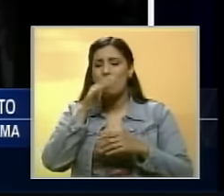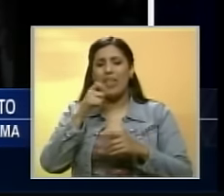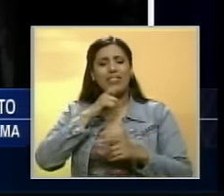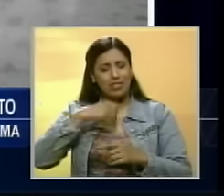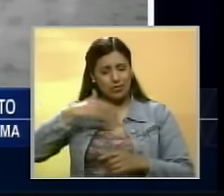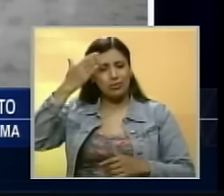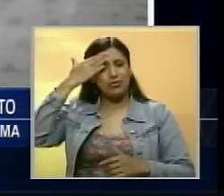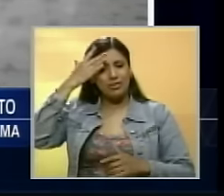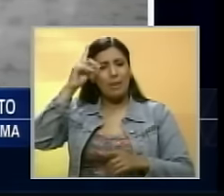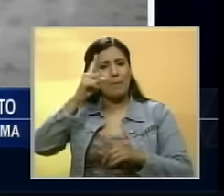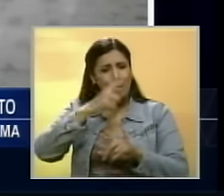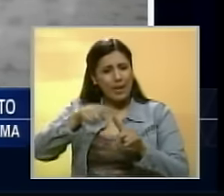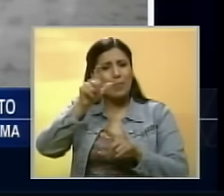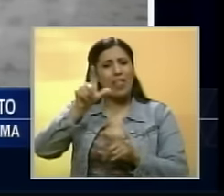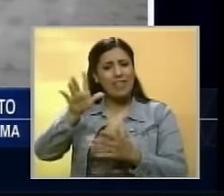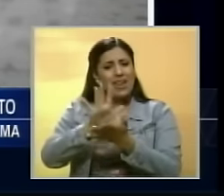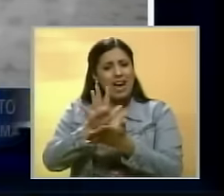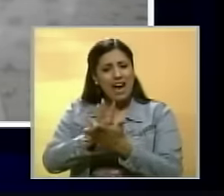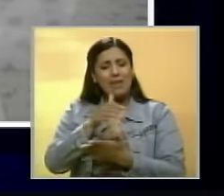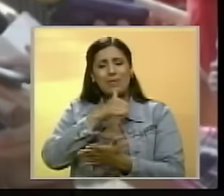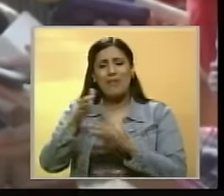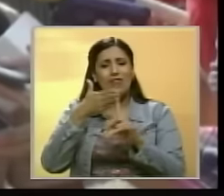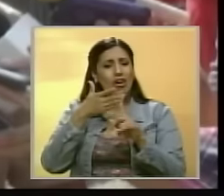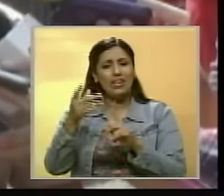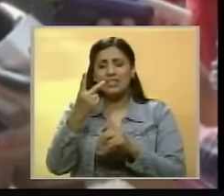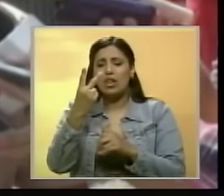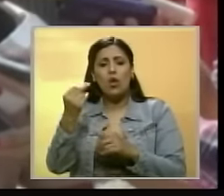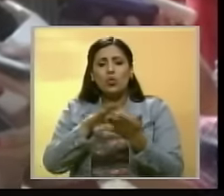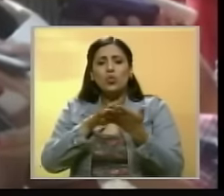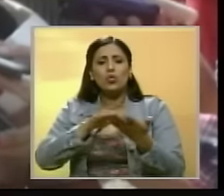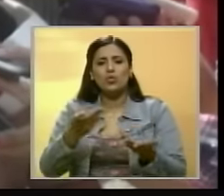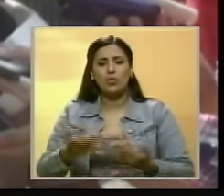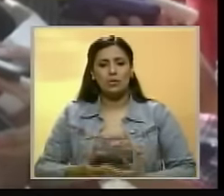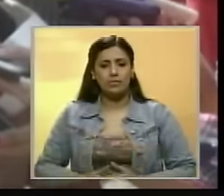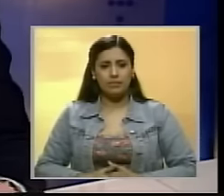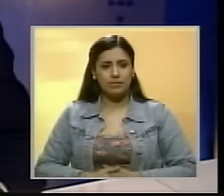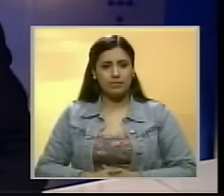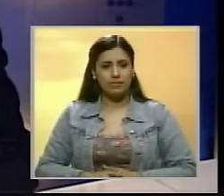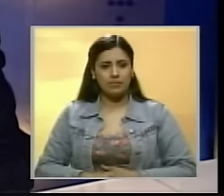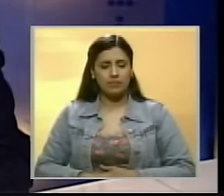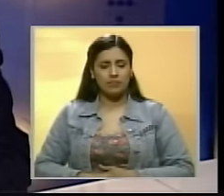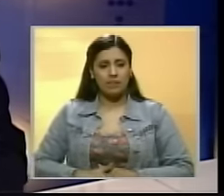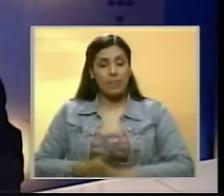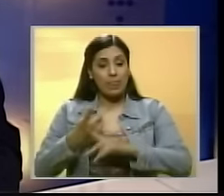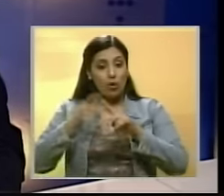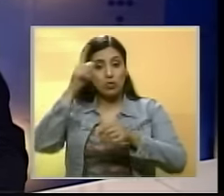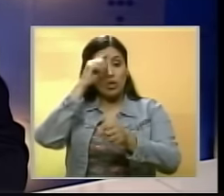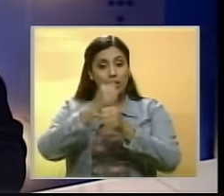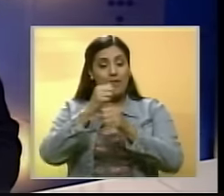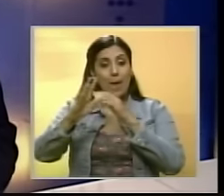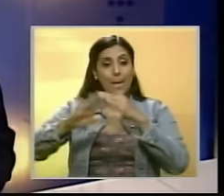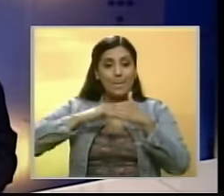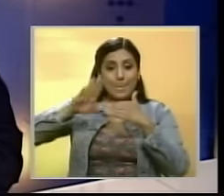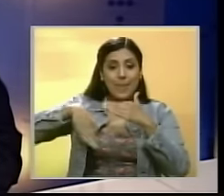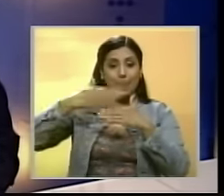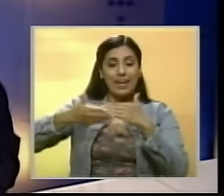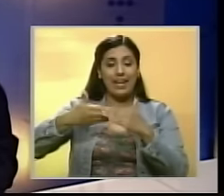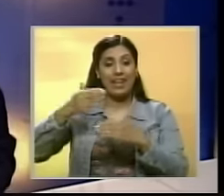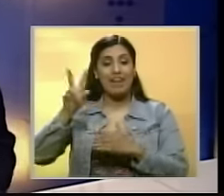hizo un llamado a la calma asegurando que la violencia no es la solución trabajadores de papeles venezolanos